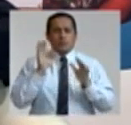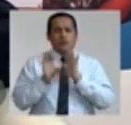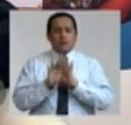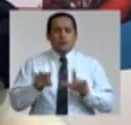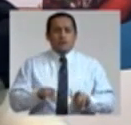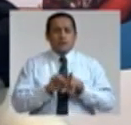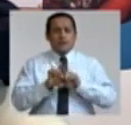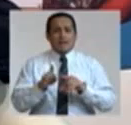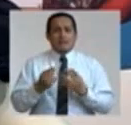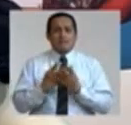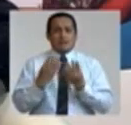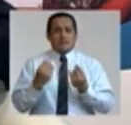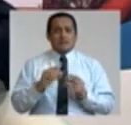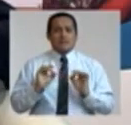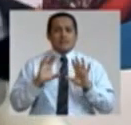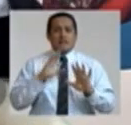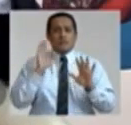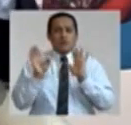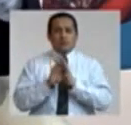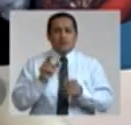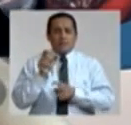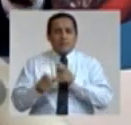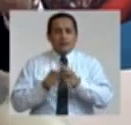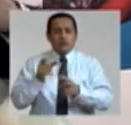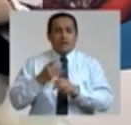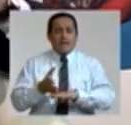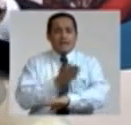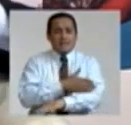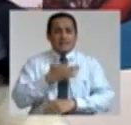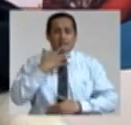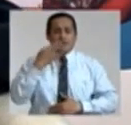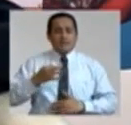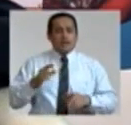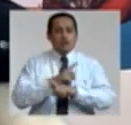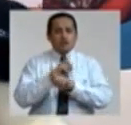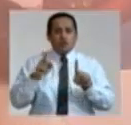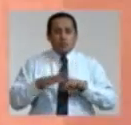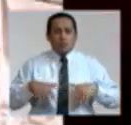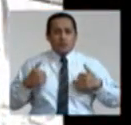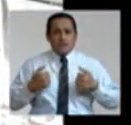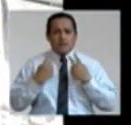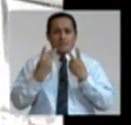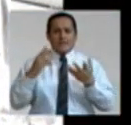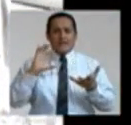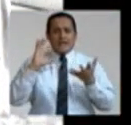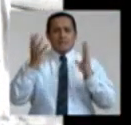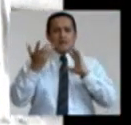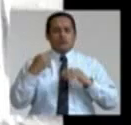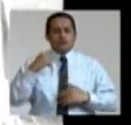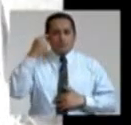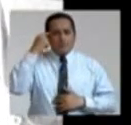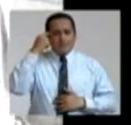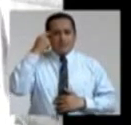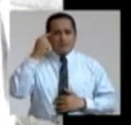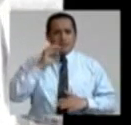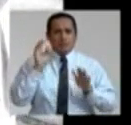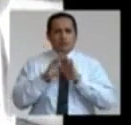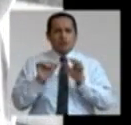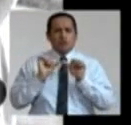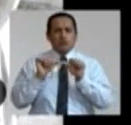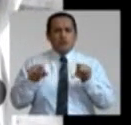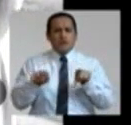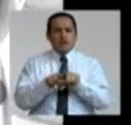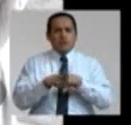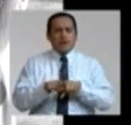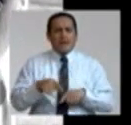porque es bastante probable que estas personas en verdad no puedan lograr transformar su mentalidad, o sea,